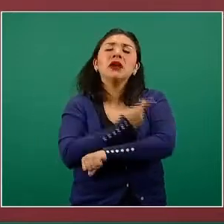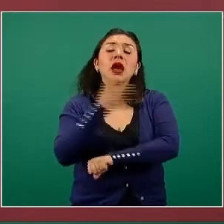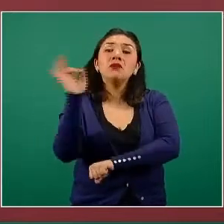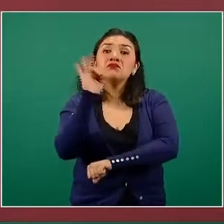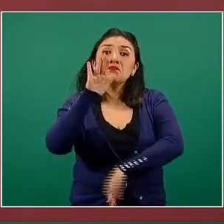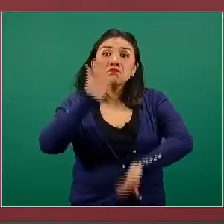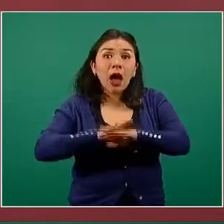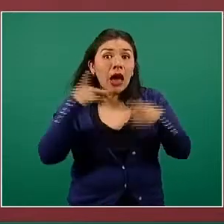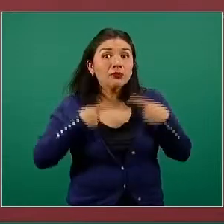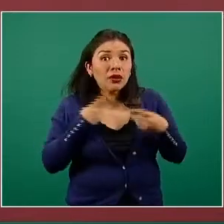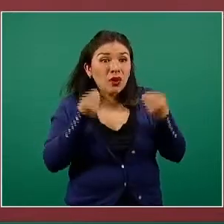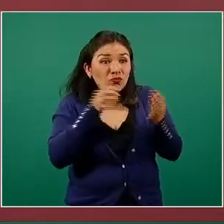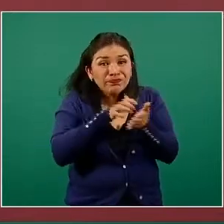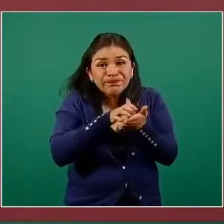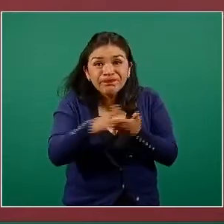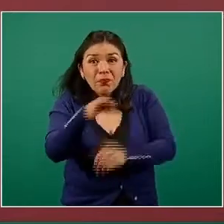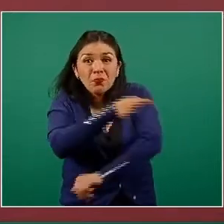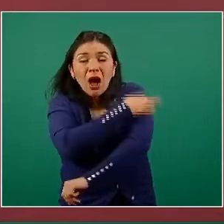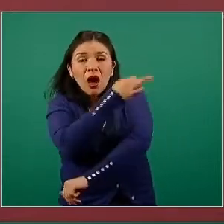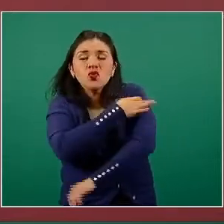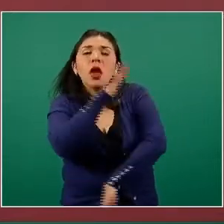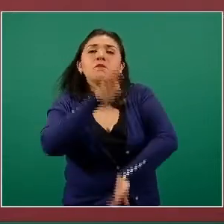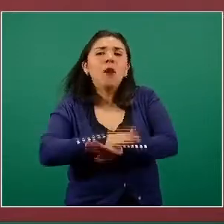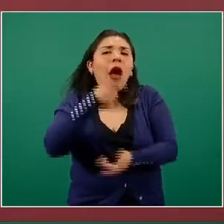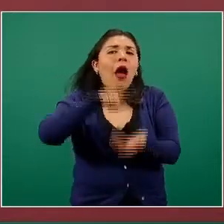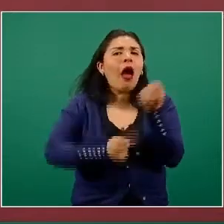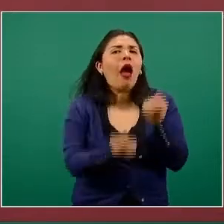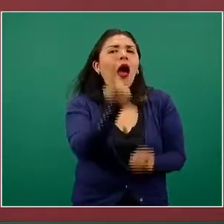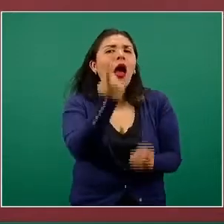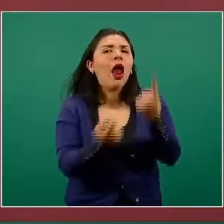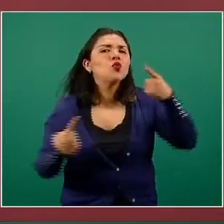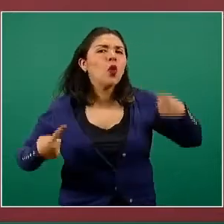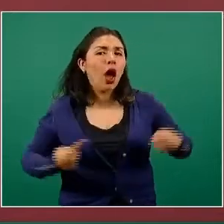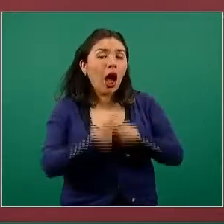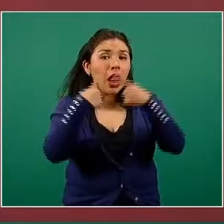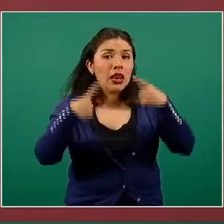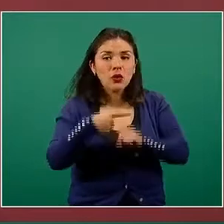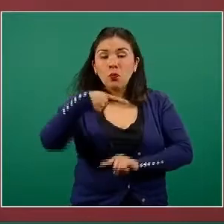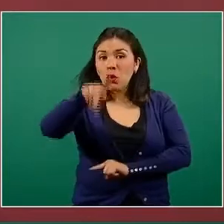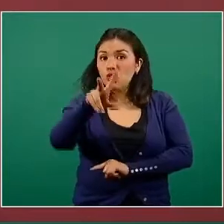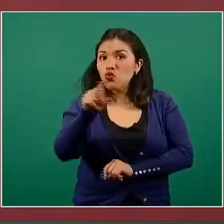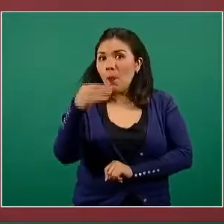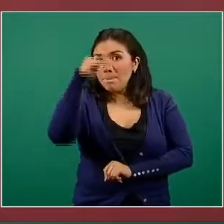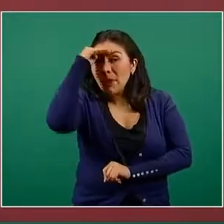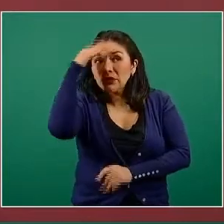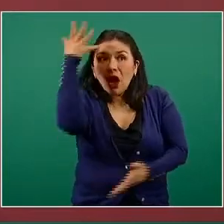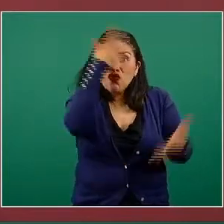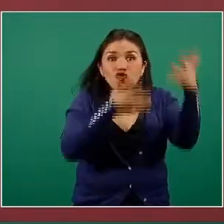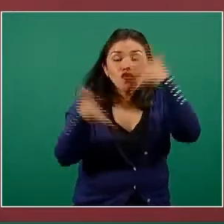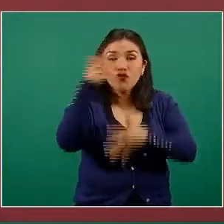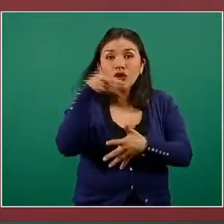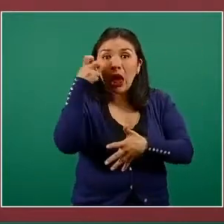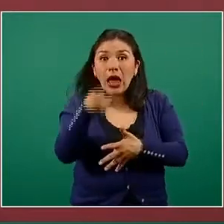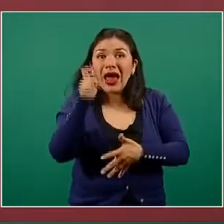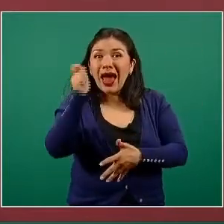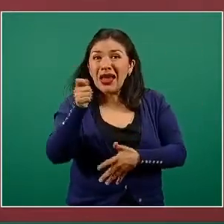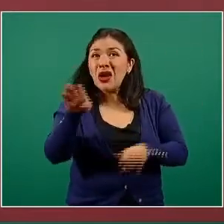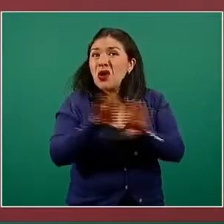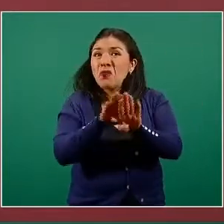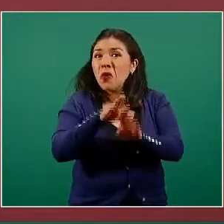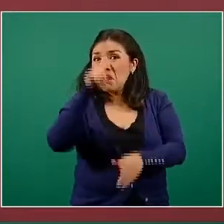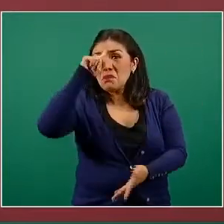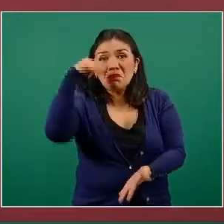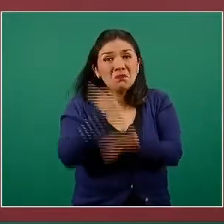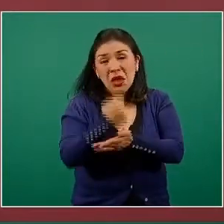más haya personas vacunadas. Sin embargo, es muy importante que nadie se confunda pensando que estas son situaciones